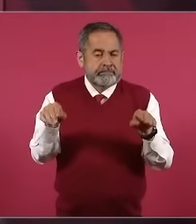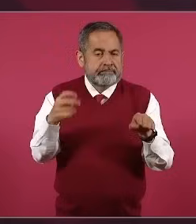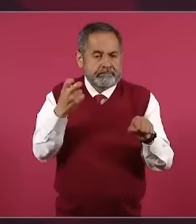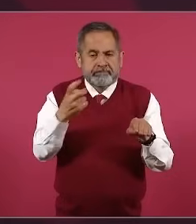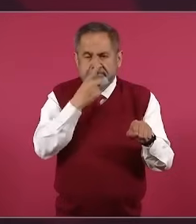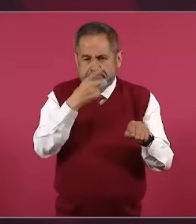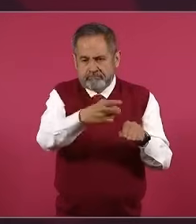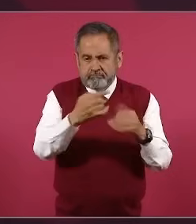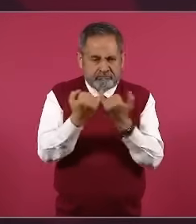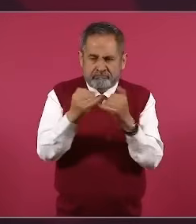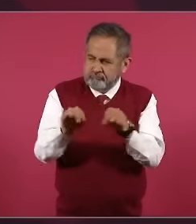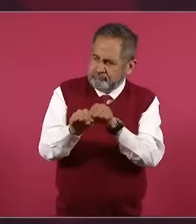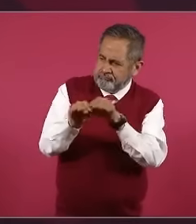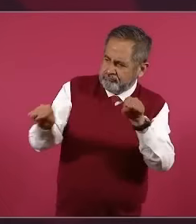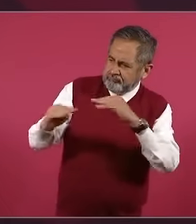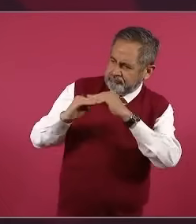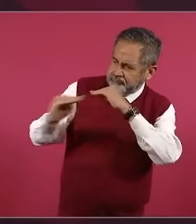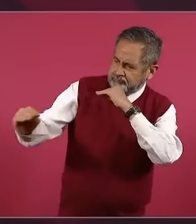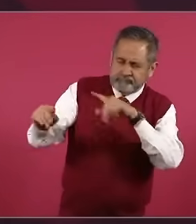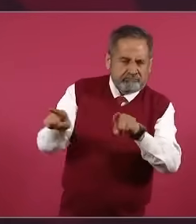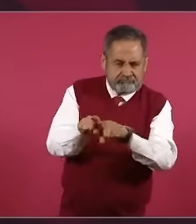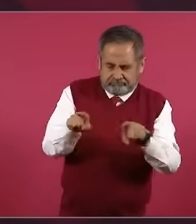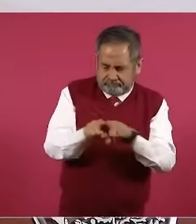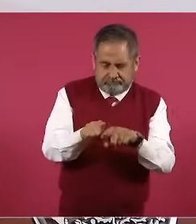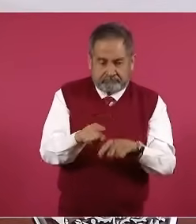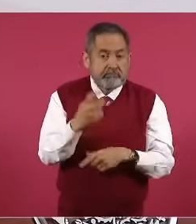con un pie de igualdad.